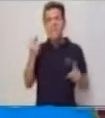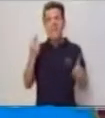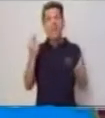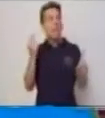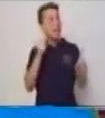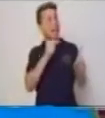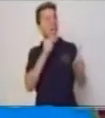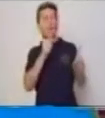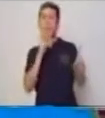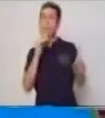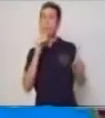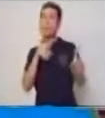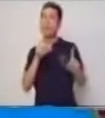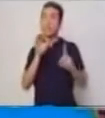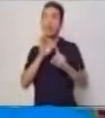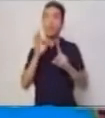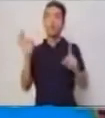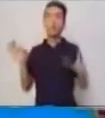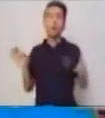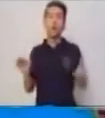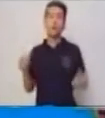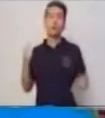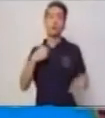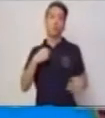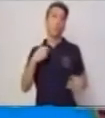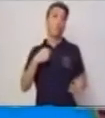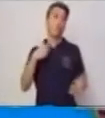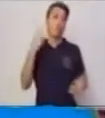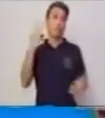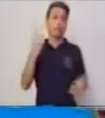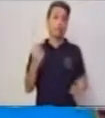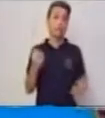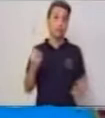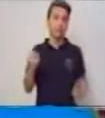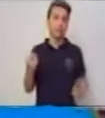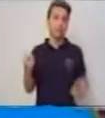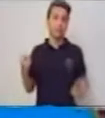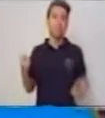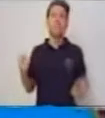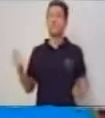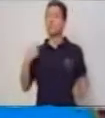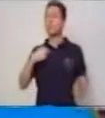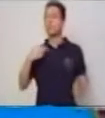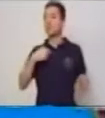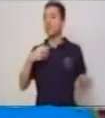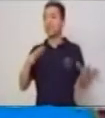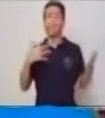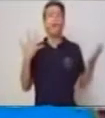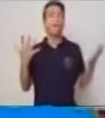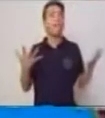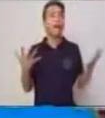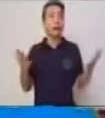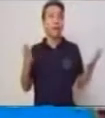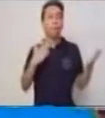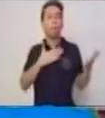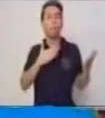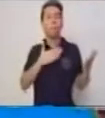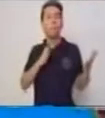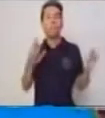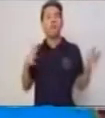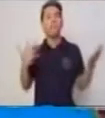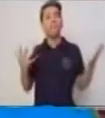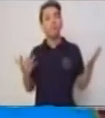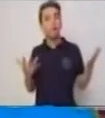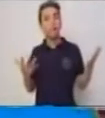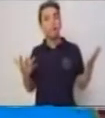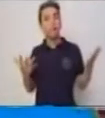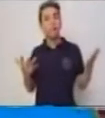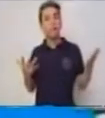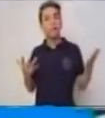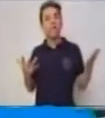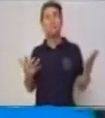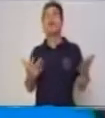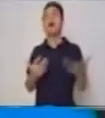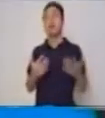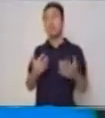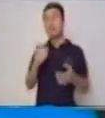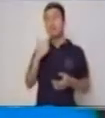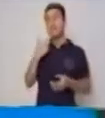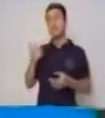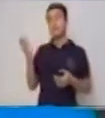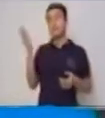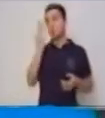aquí? De nuevo, yo. Yo. ¿Y qué digo de yo? De mí, ¿qué digo de mí? Es que